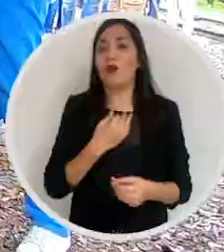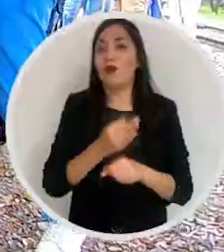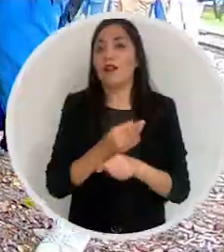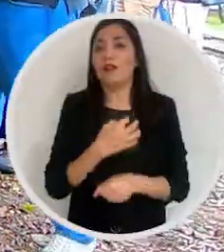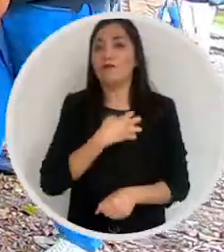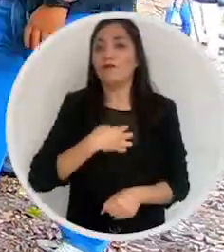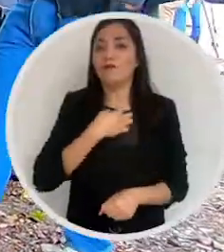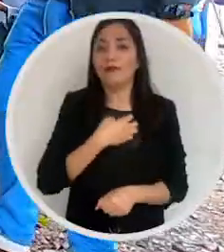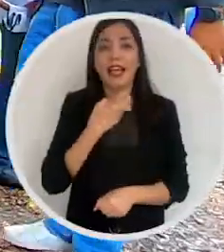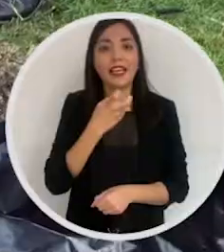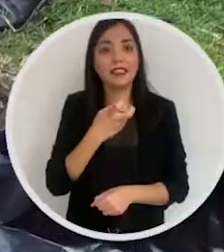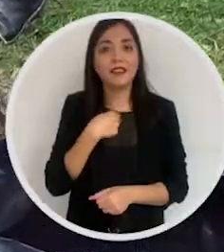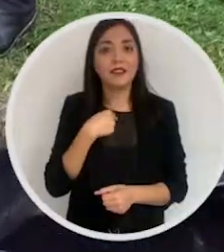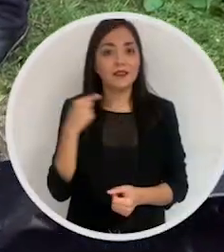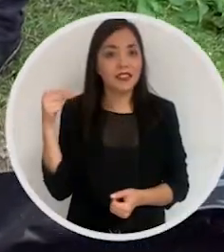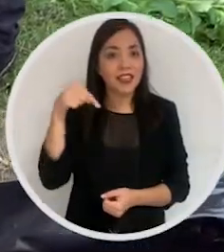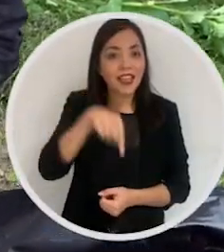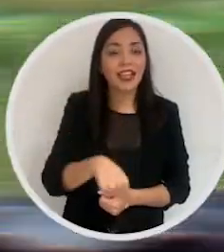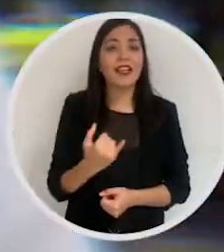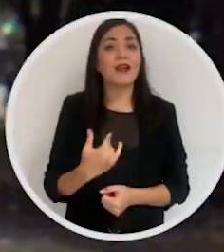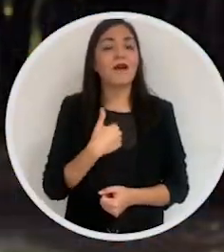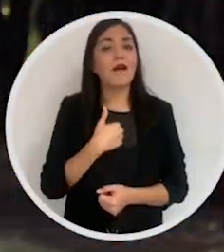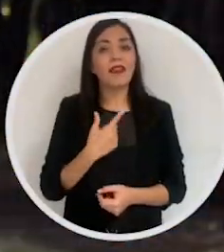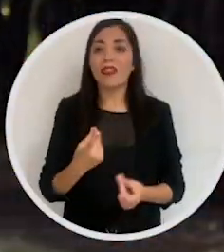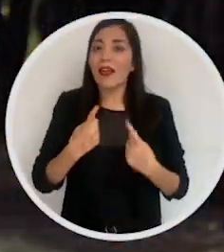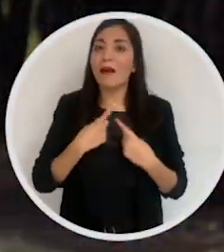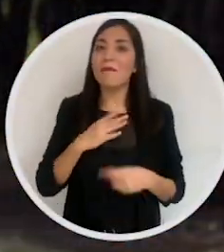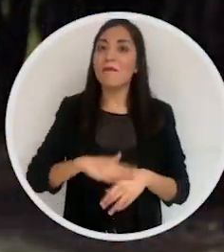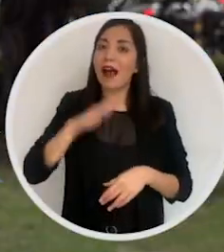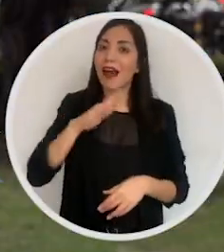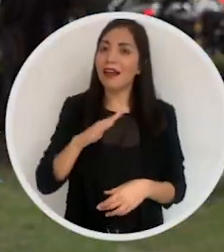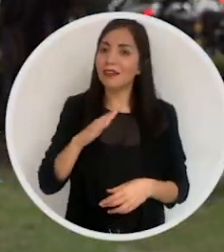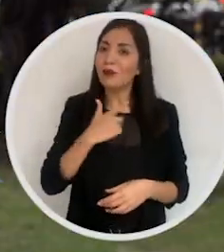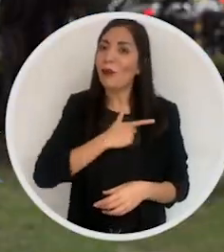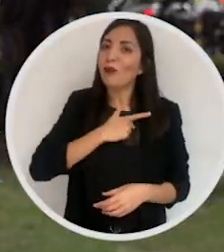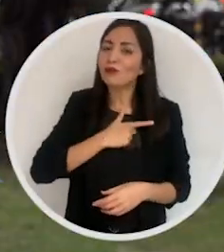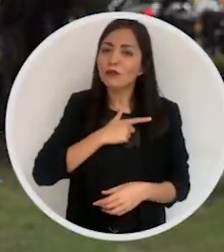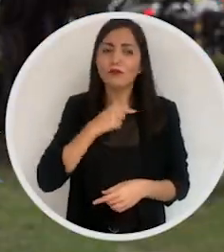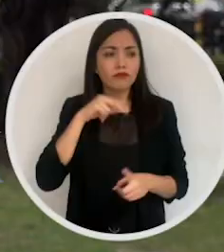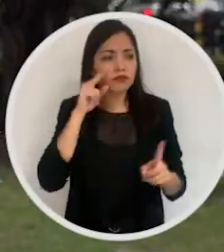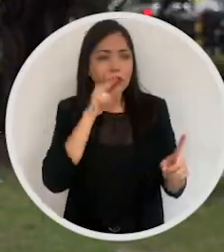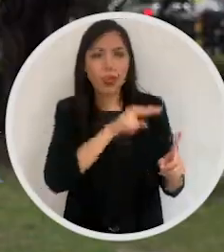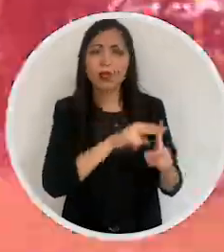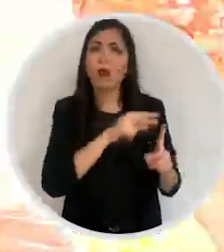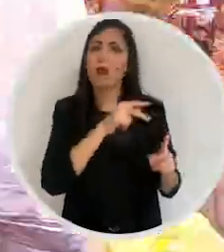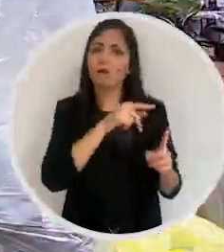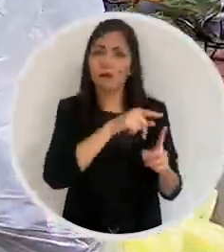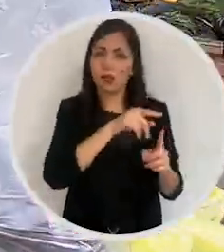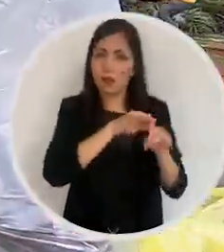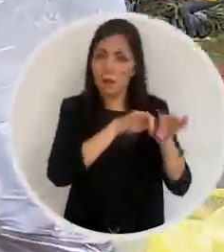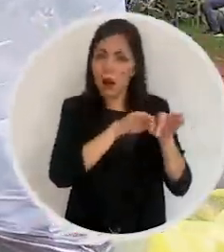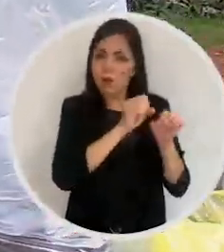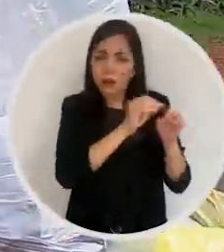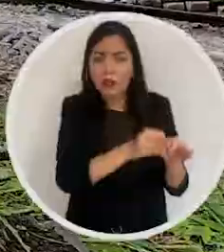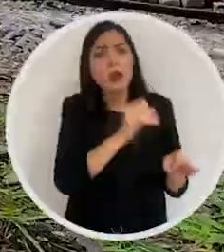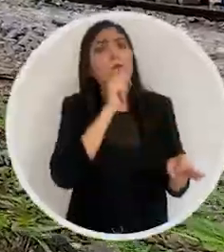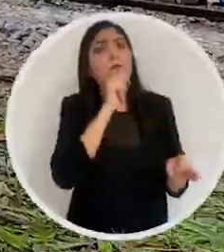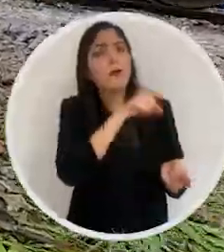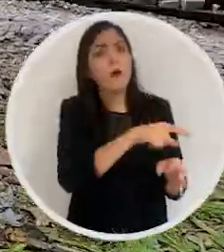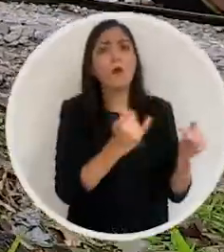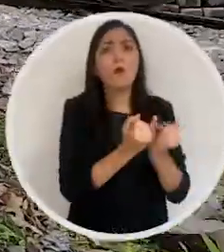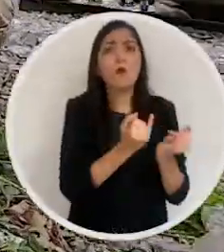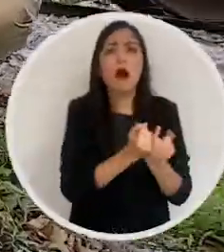contenta de participar en este tipo de eventos y me motivó más ver que también los servidores estaban bien puestos con la camisa